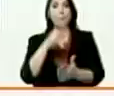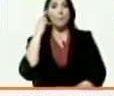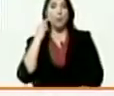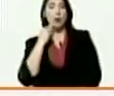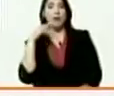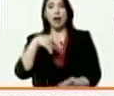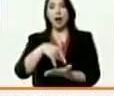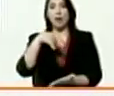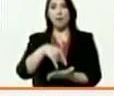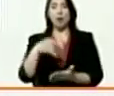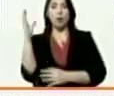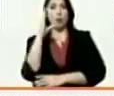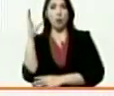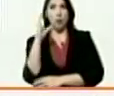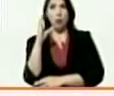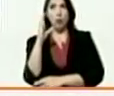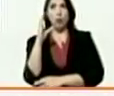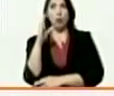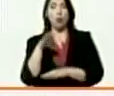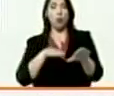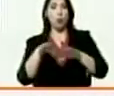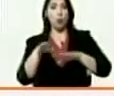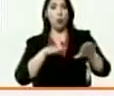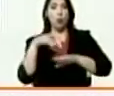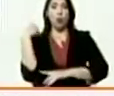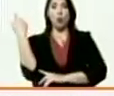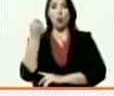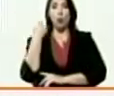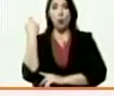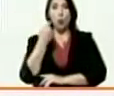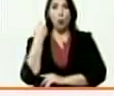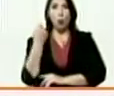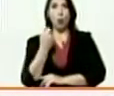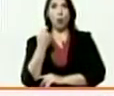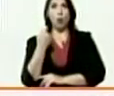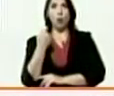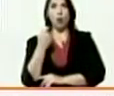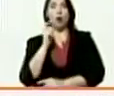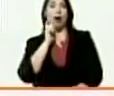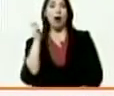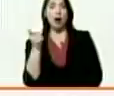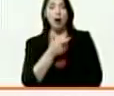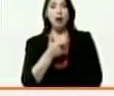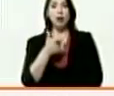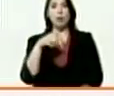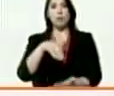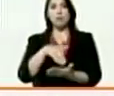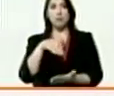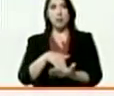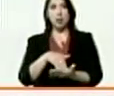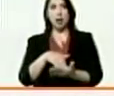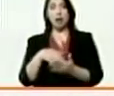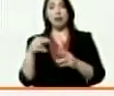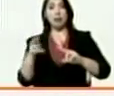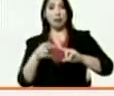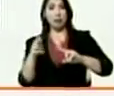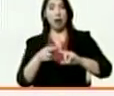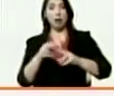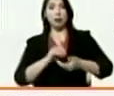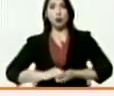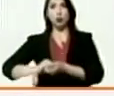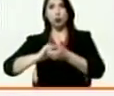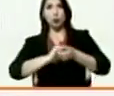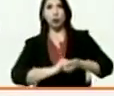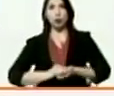Carabobo, Caracas, obviamente, Cojedes, Guárico, Lara, Mérida, Miranda, Monagas, Táchira, Trujillo y Yaracuy. En el primer